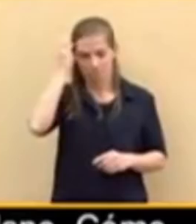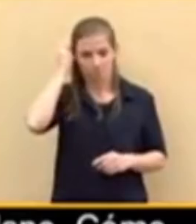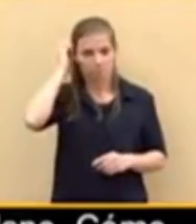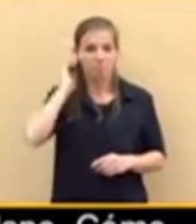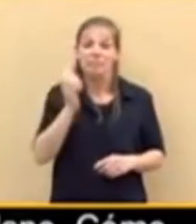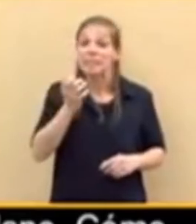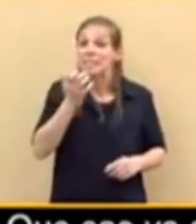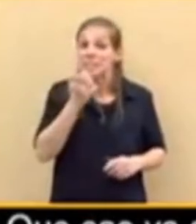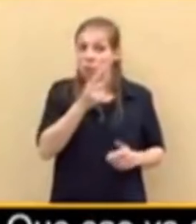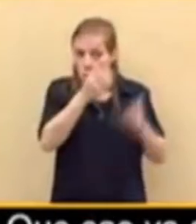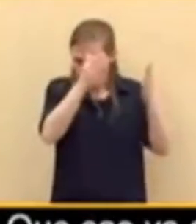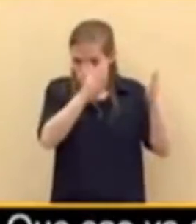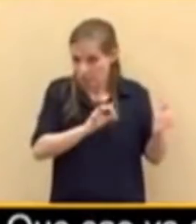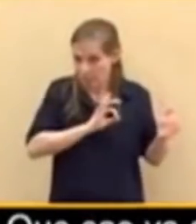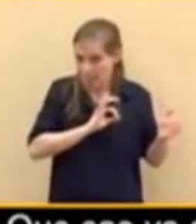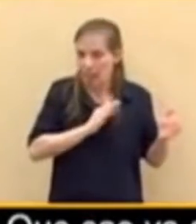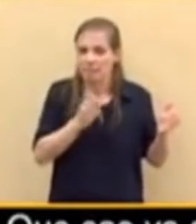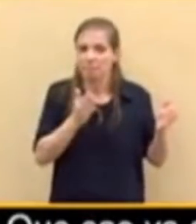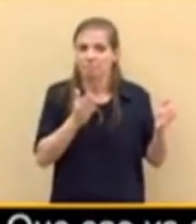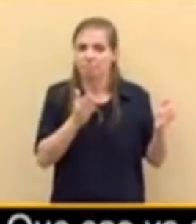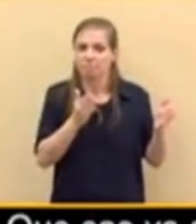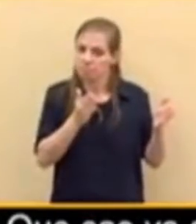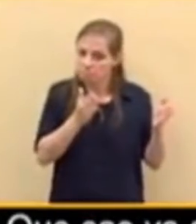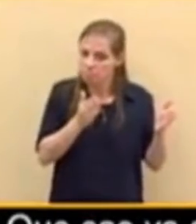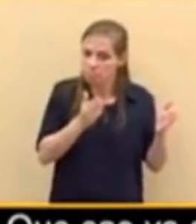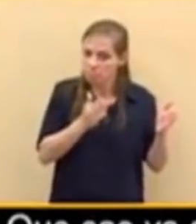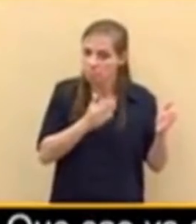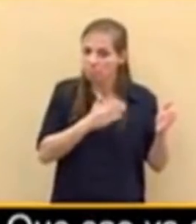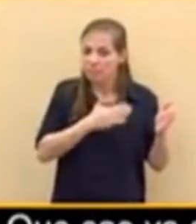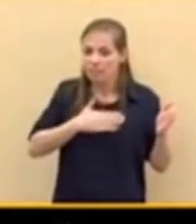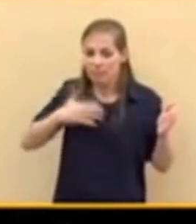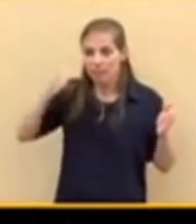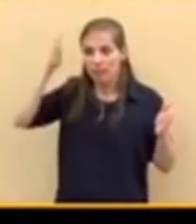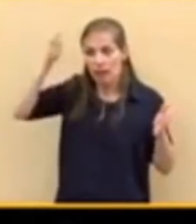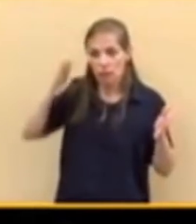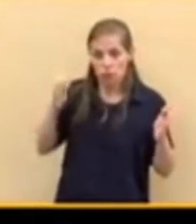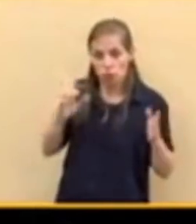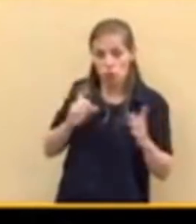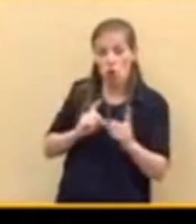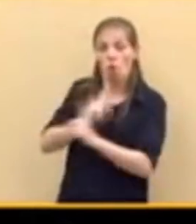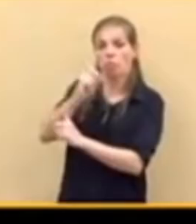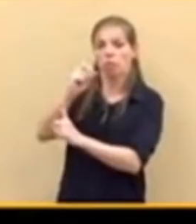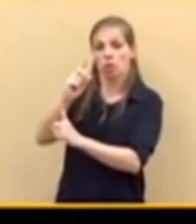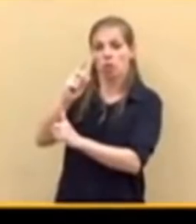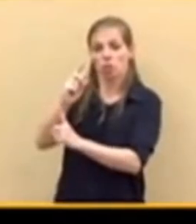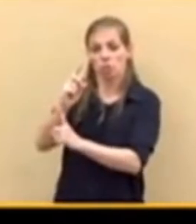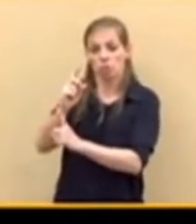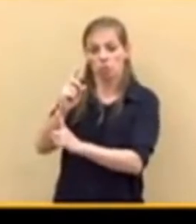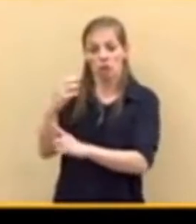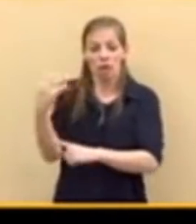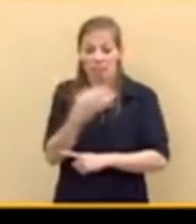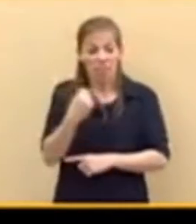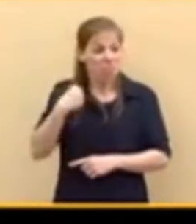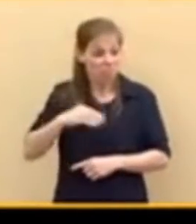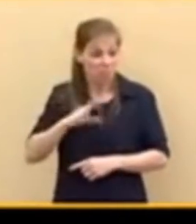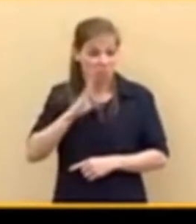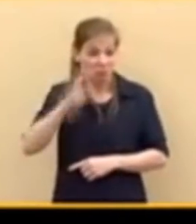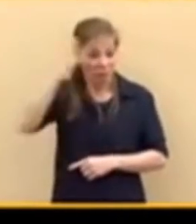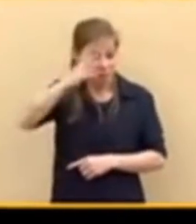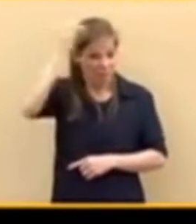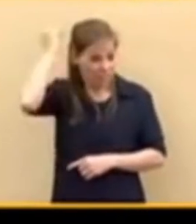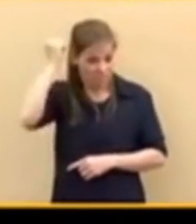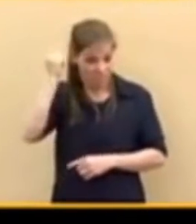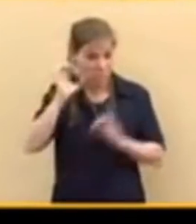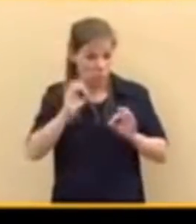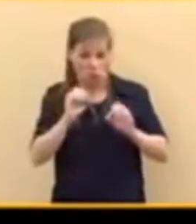Iglesias, dimitir. Se presenta a las elecciones y compite con ella y nos deja el resto trabajar por el conjunto